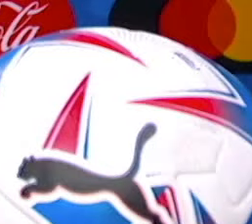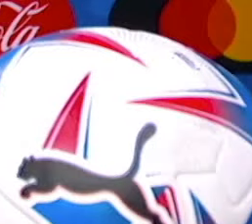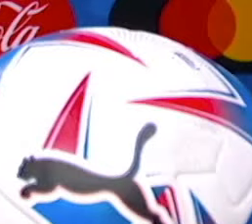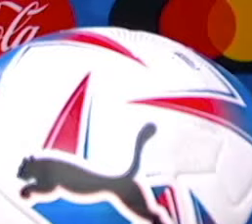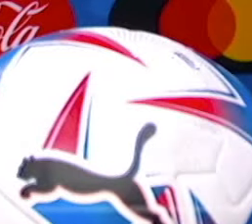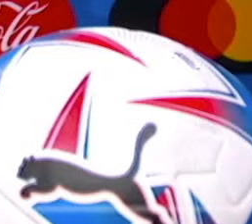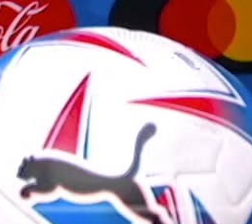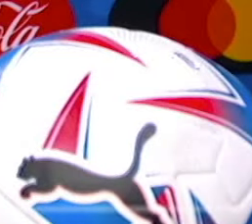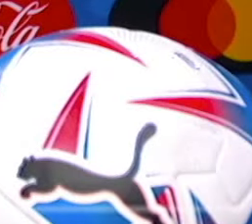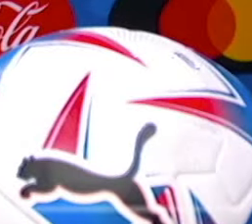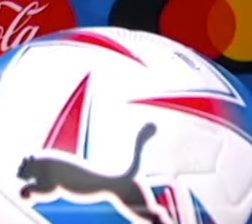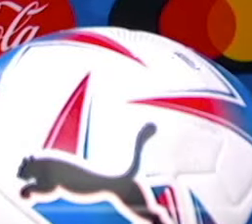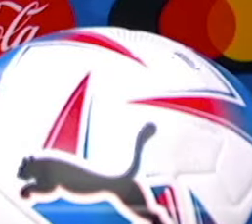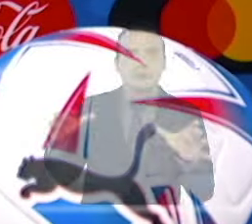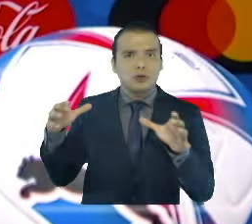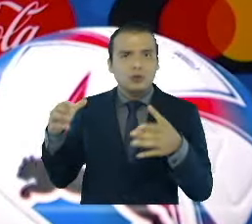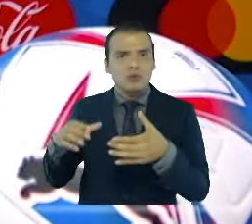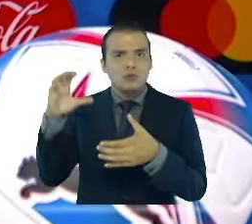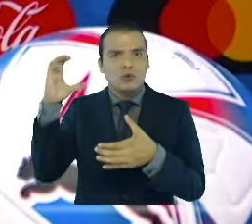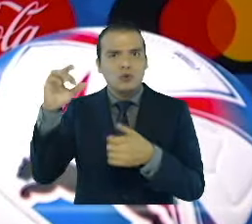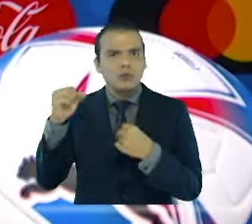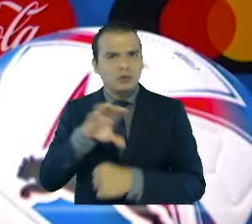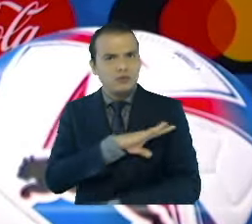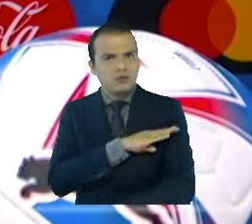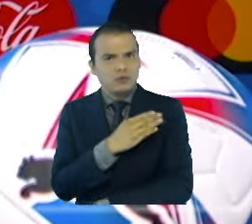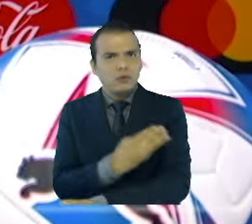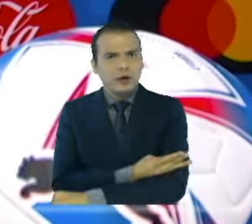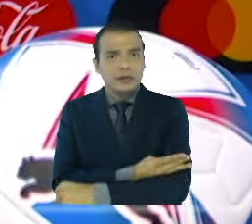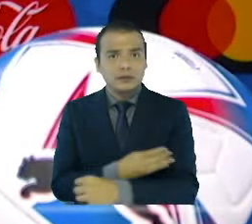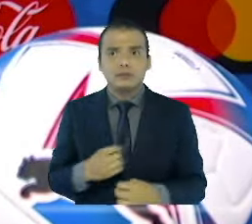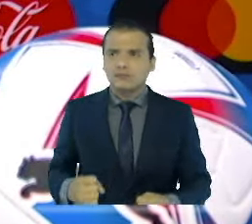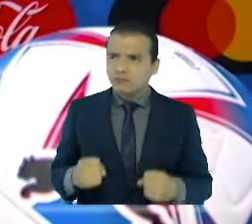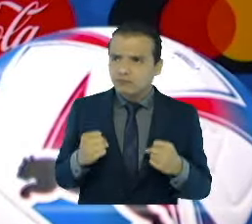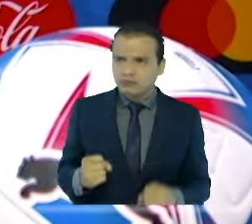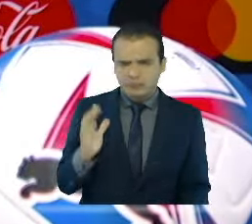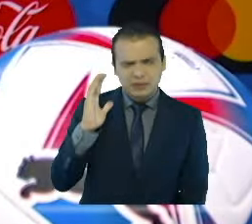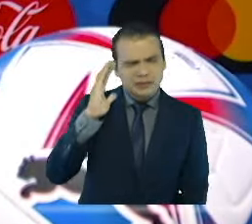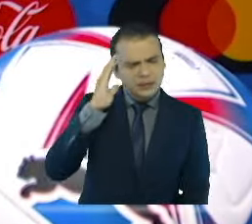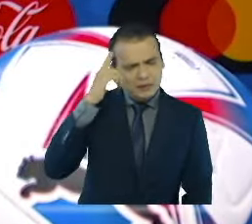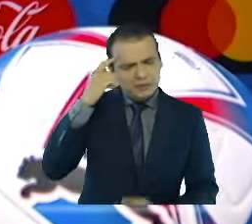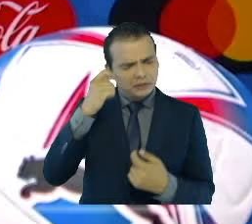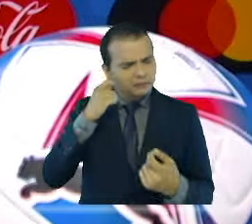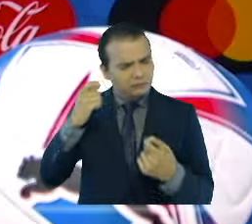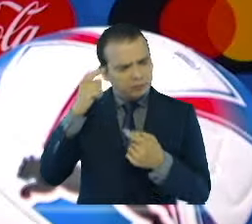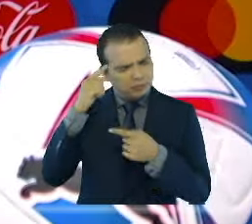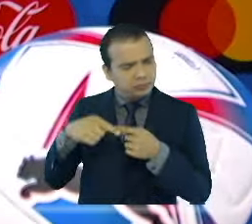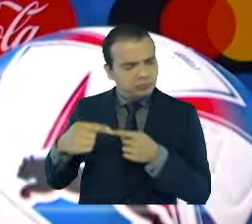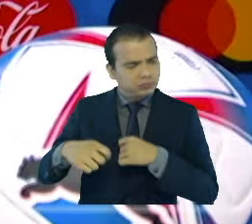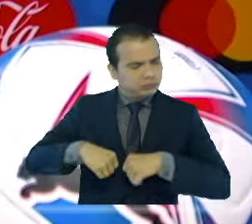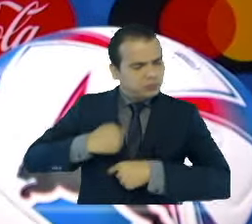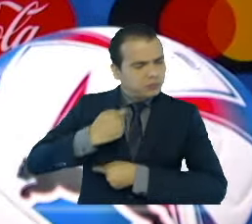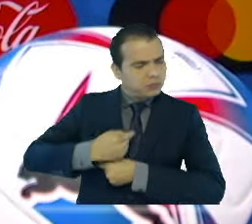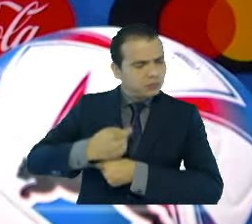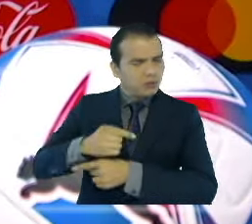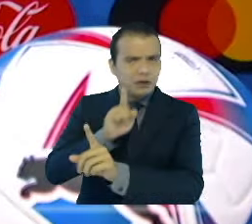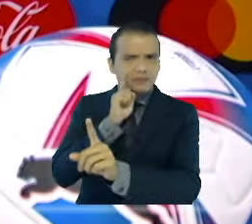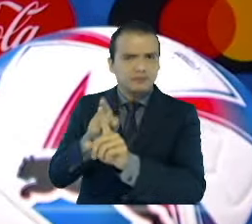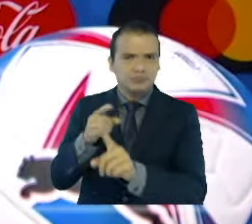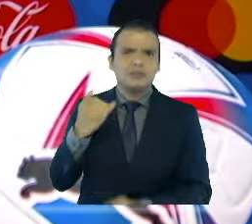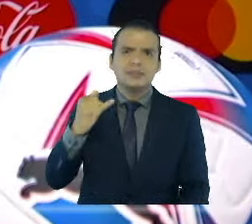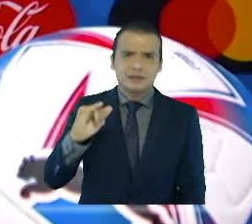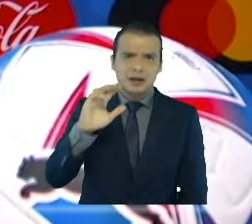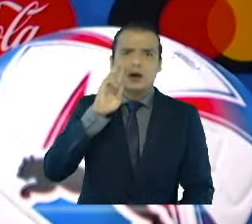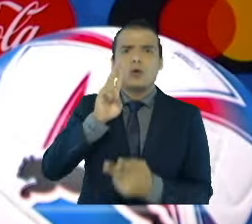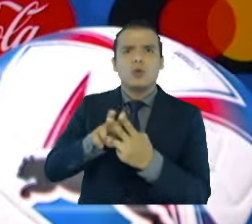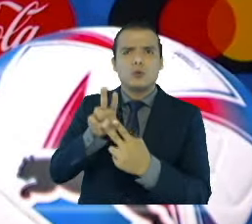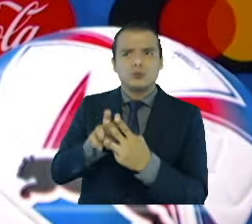sólido muy sólido tiene muy muy claro a qué juega la identidad que juega que es muy difícil de